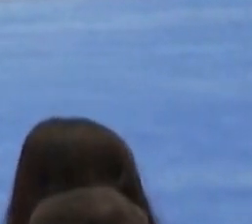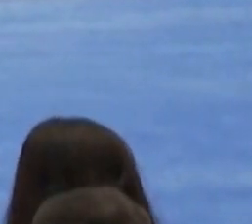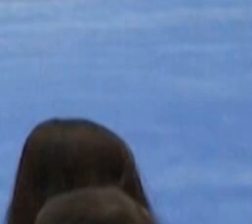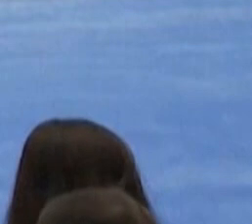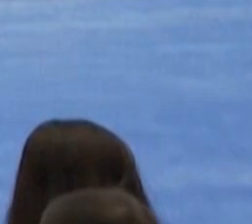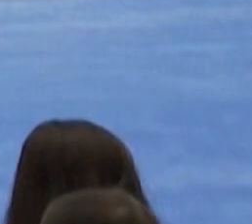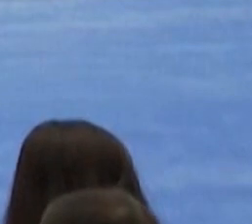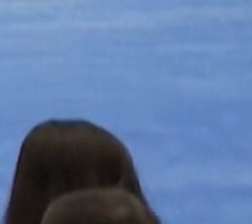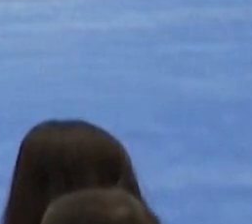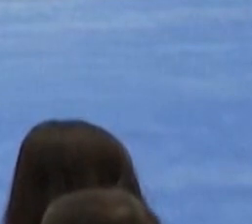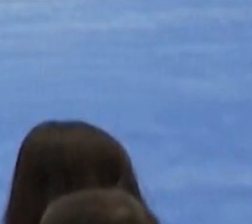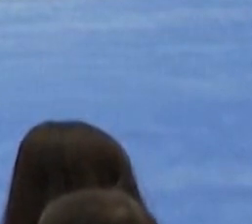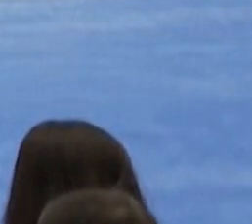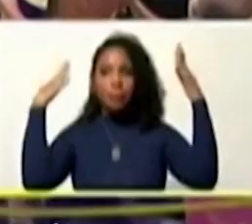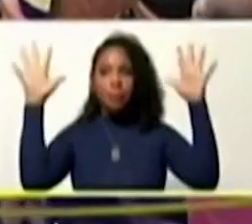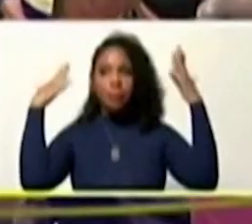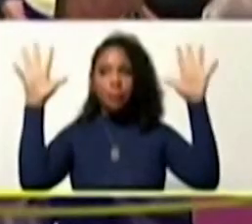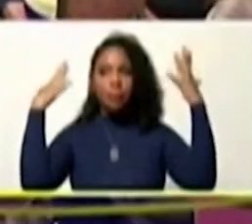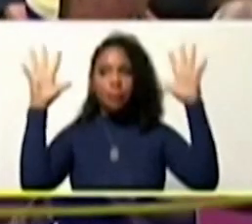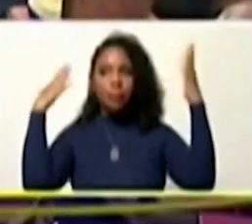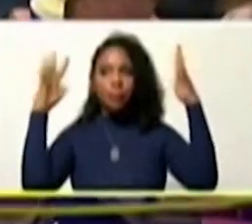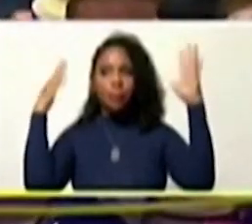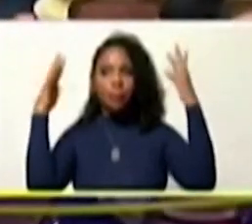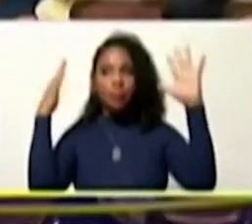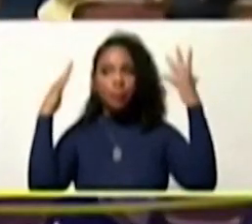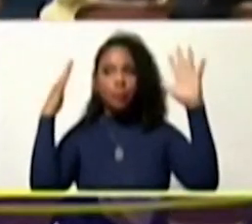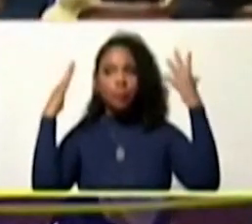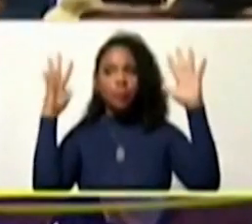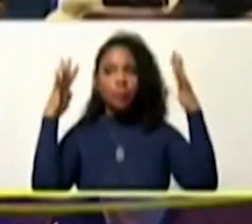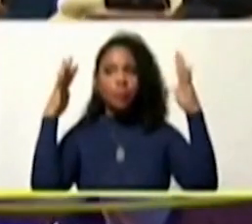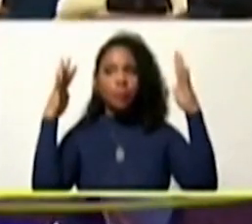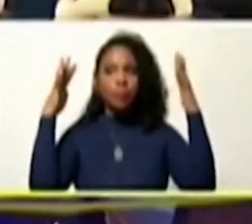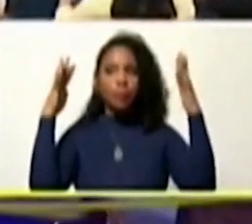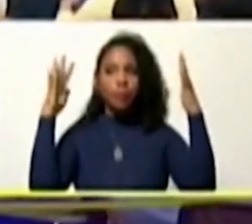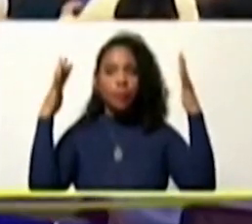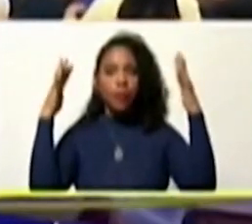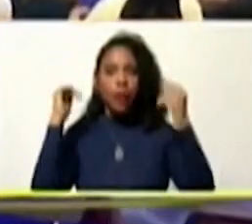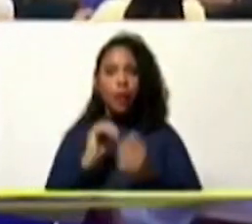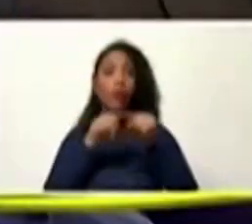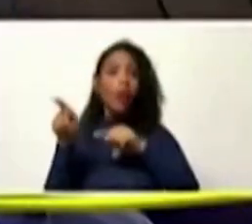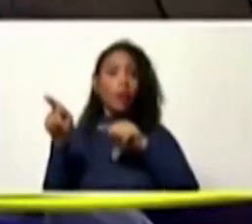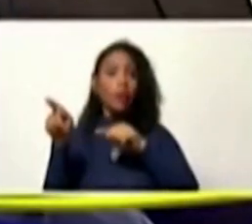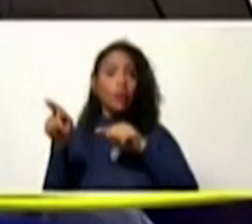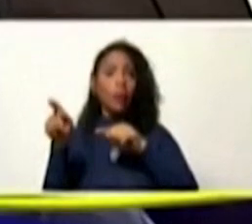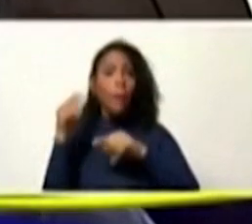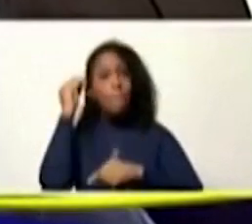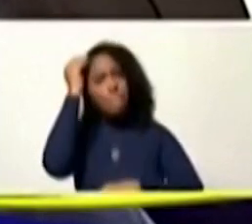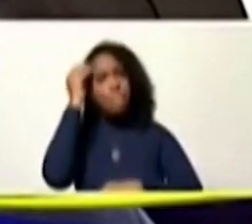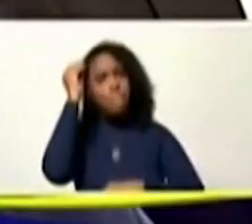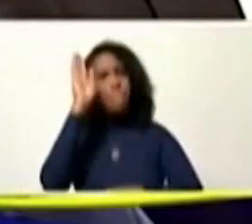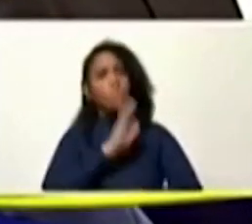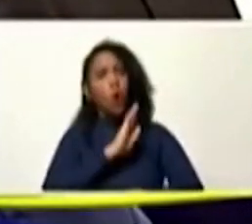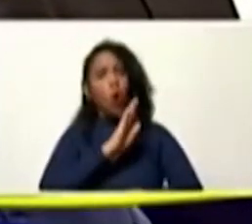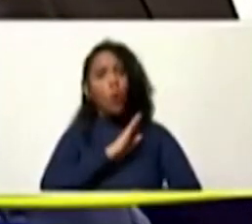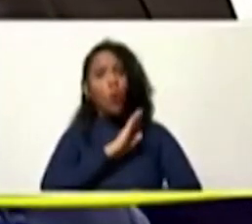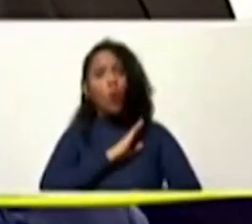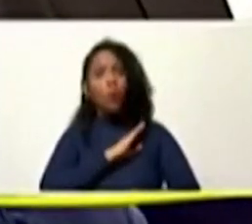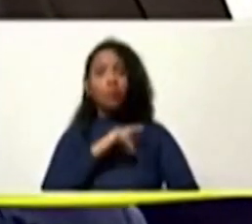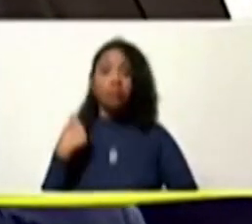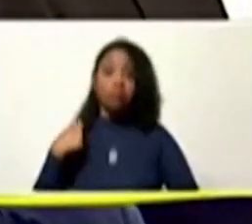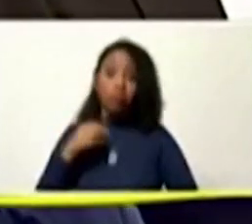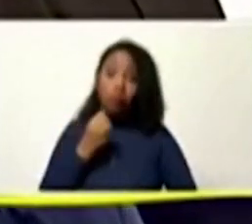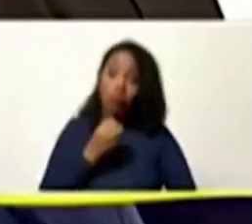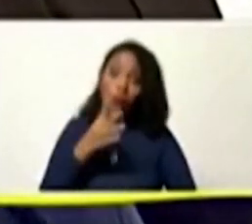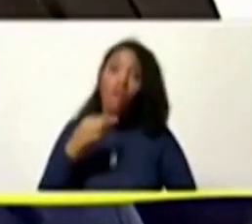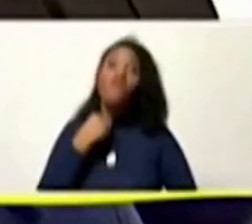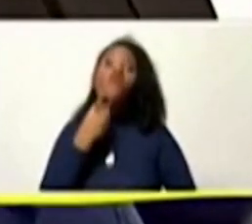mercado petrolero. Nicolás Maduro respondió al presidente francés e indicó que está en disposición y capacidad de producir más petróleo e invitó a